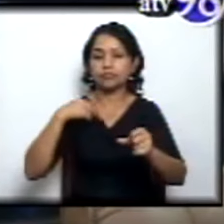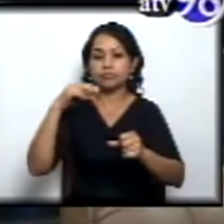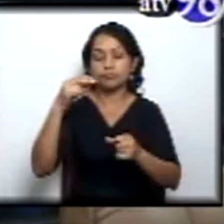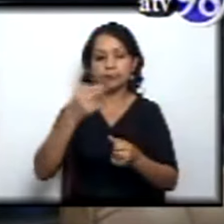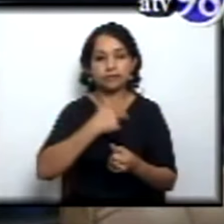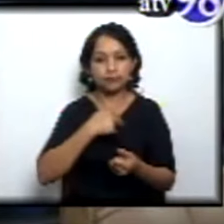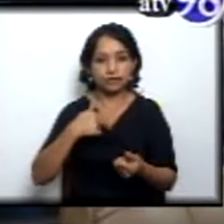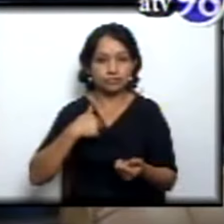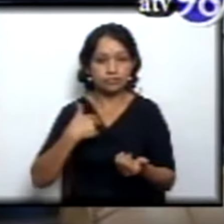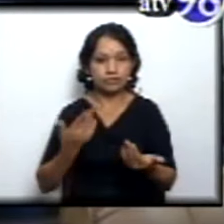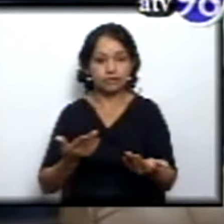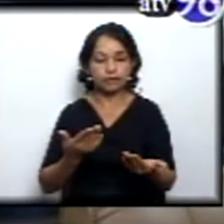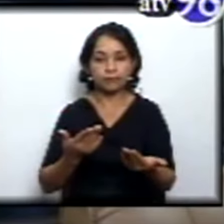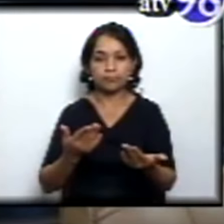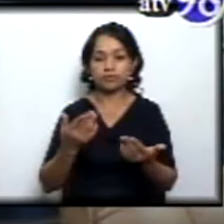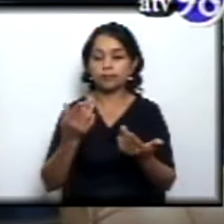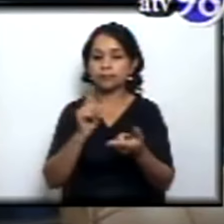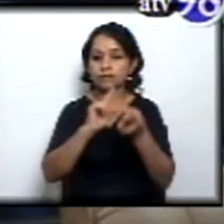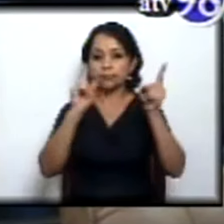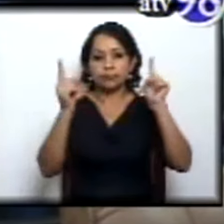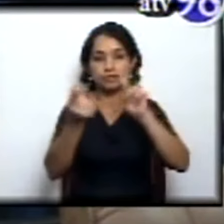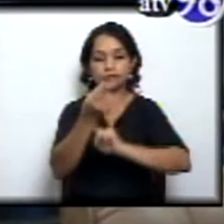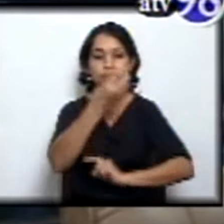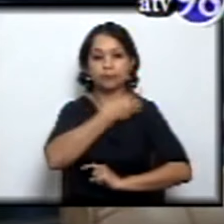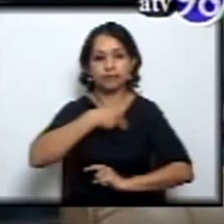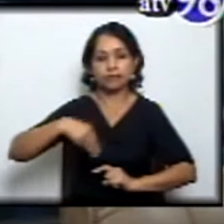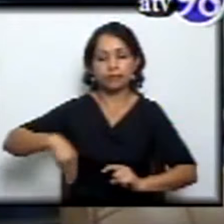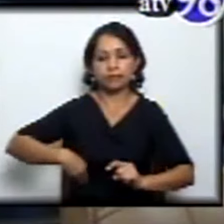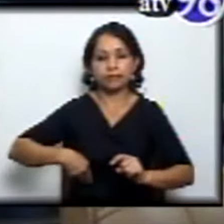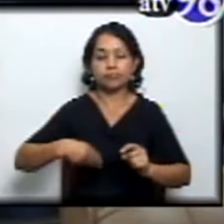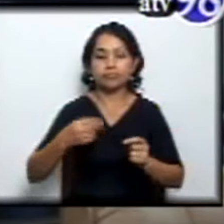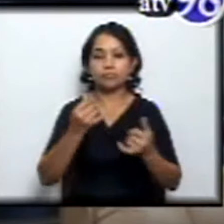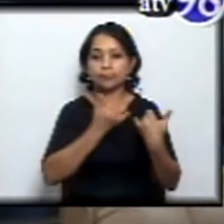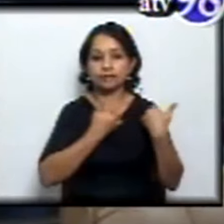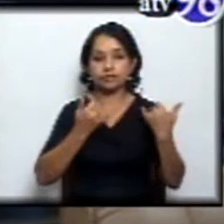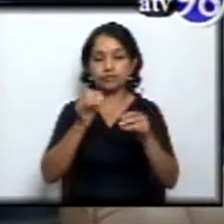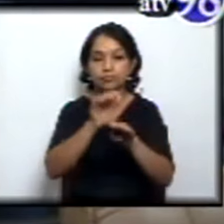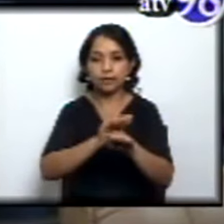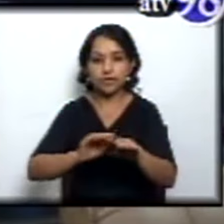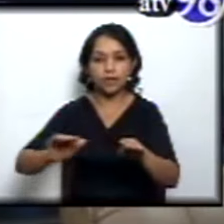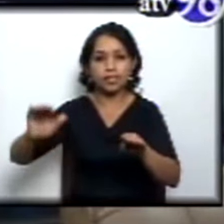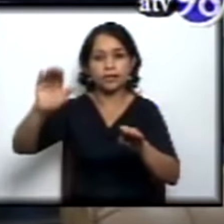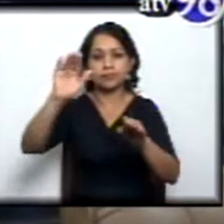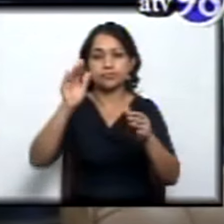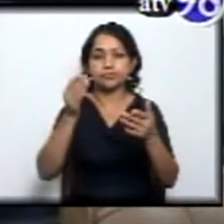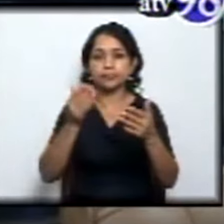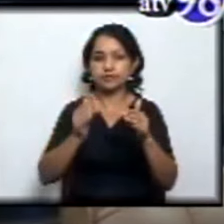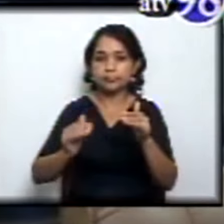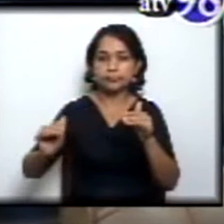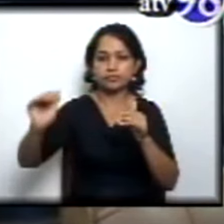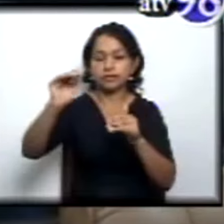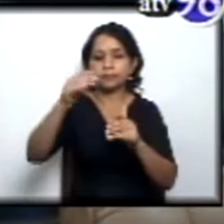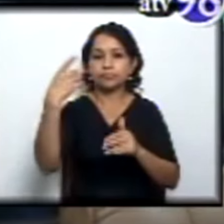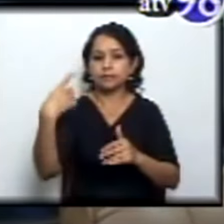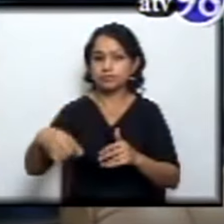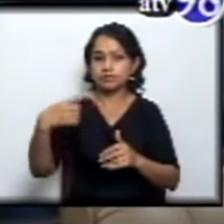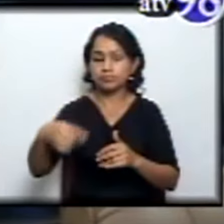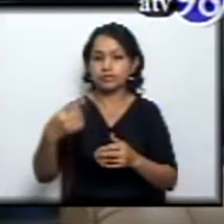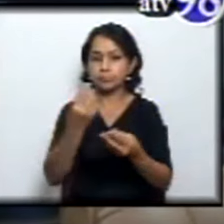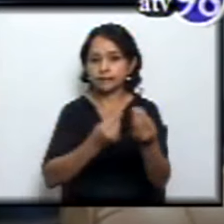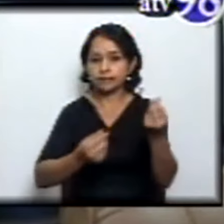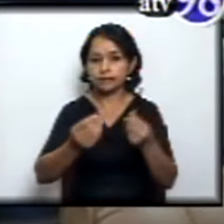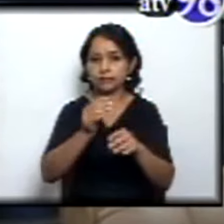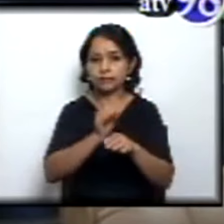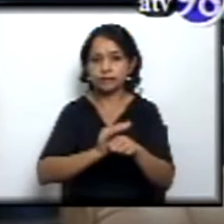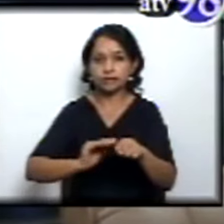hechos. El rango de ministerio es el espacio institucional más alto que existe en derecho administrativo. Está